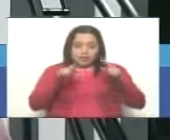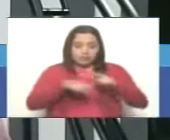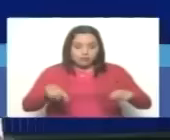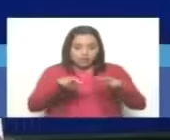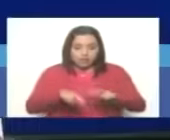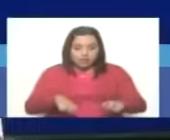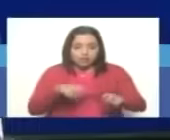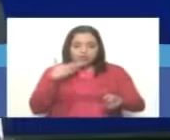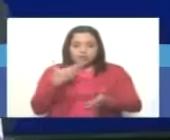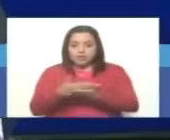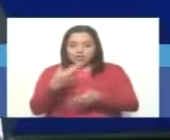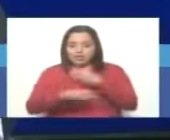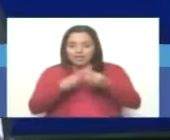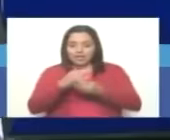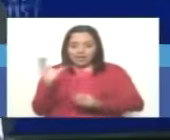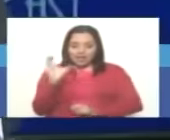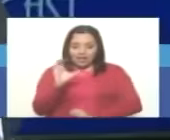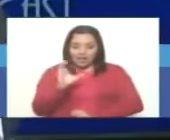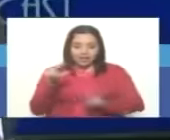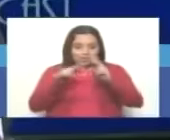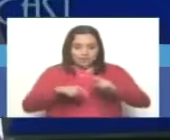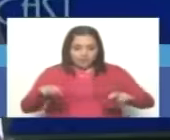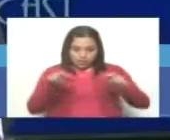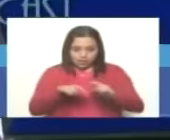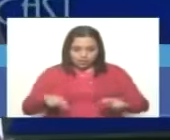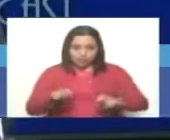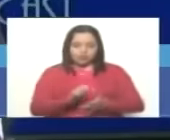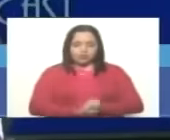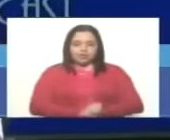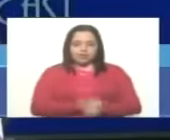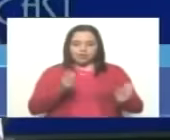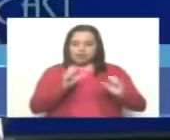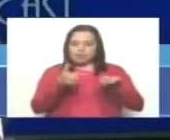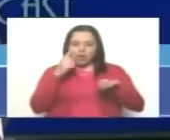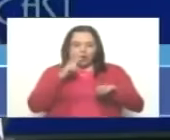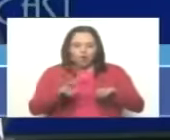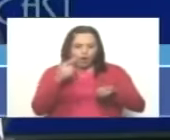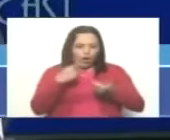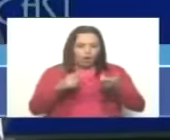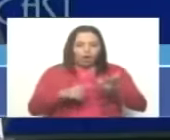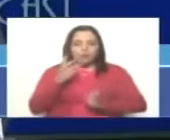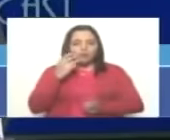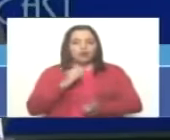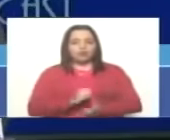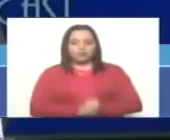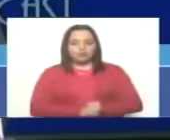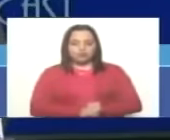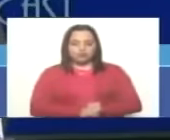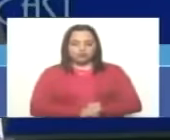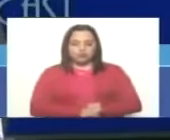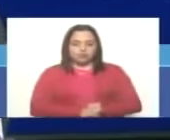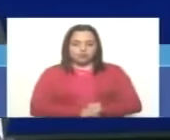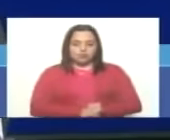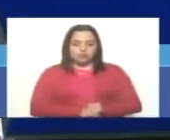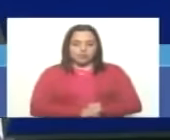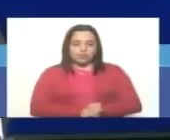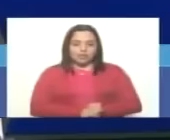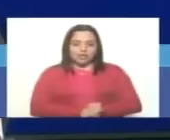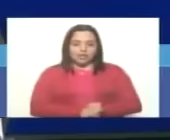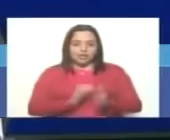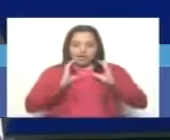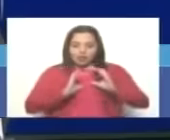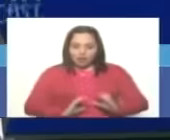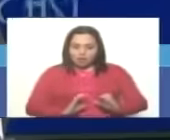caso en Caracas. Uh-huh. ¿Ok? Comenzamos entonces a ver cosas como esta. En la autopsia habían